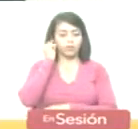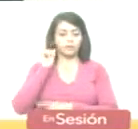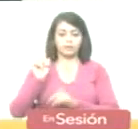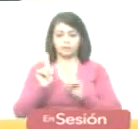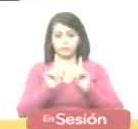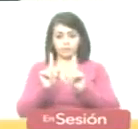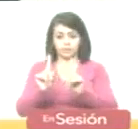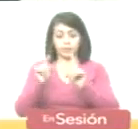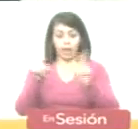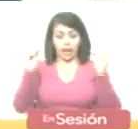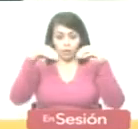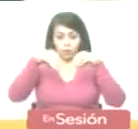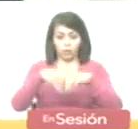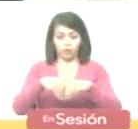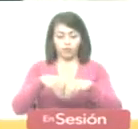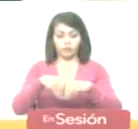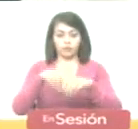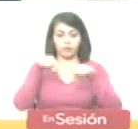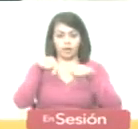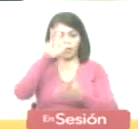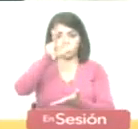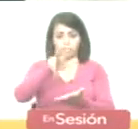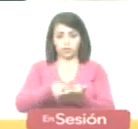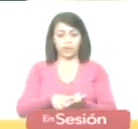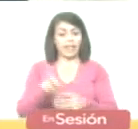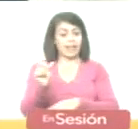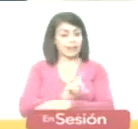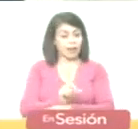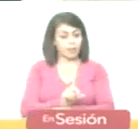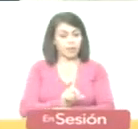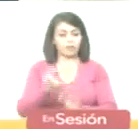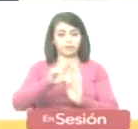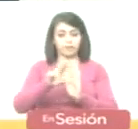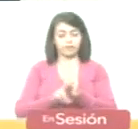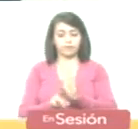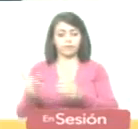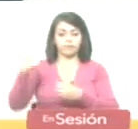diputados que estén de acuerdo con aprobar la urgencia reglamentaria para